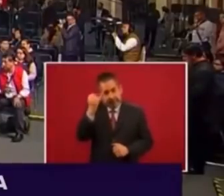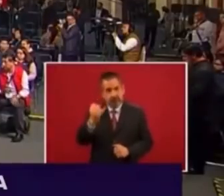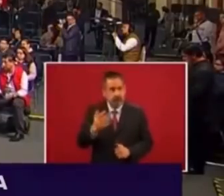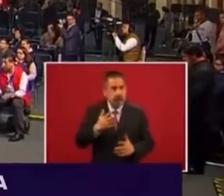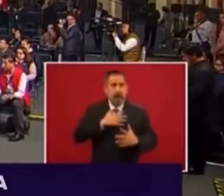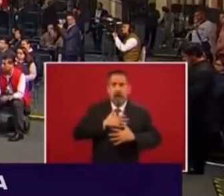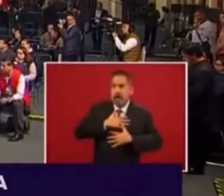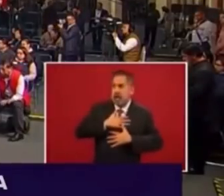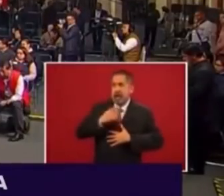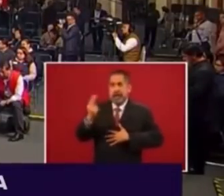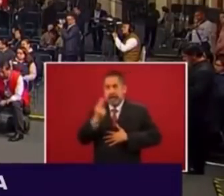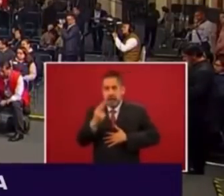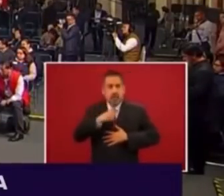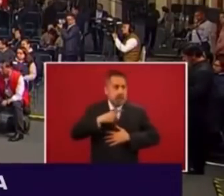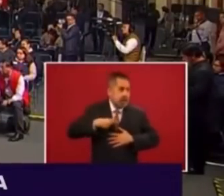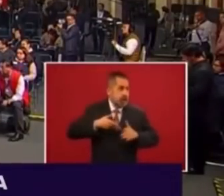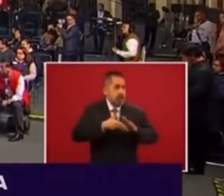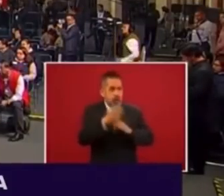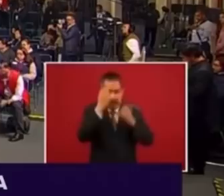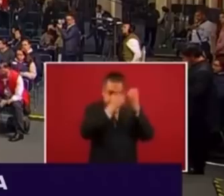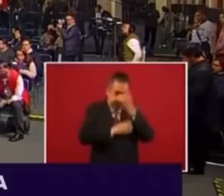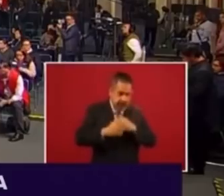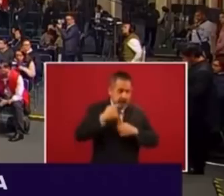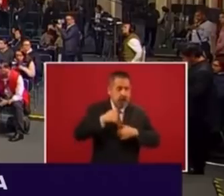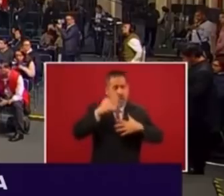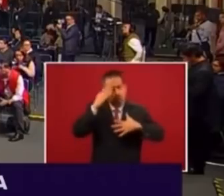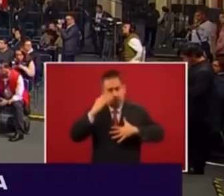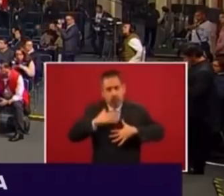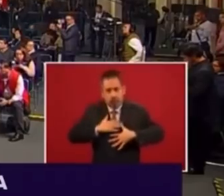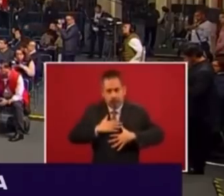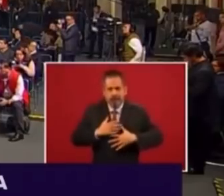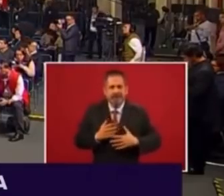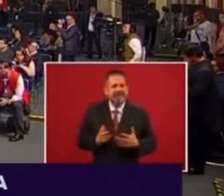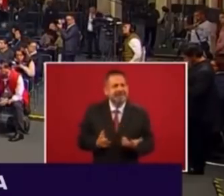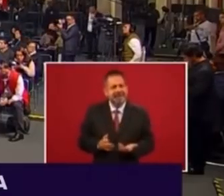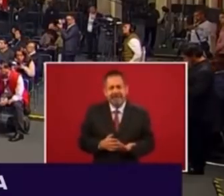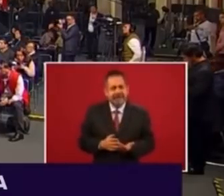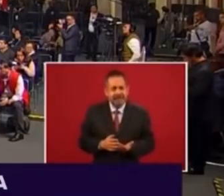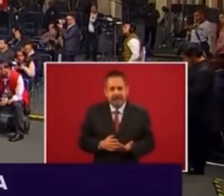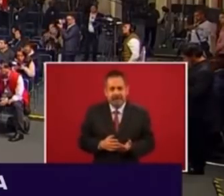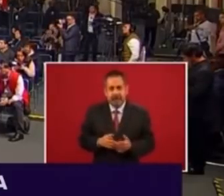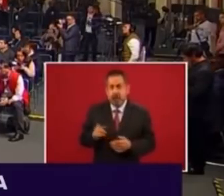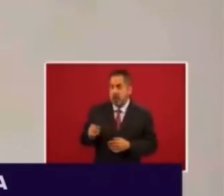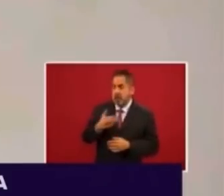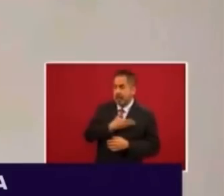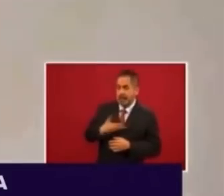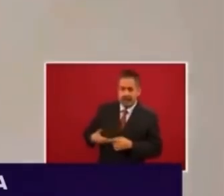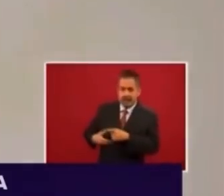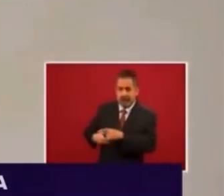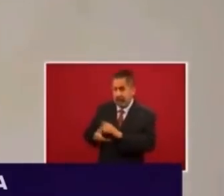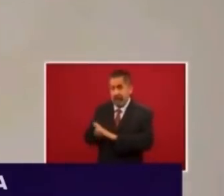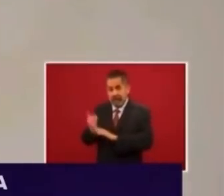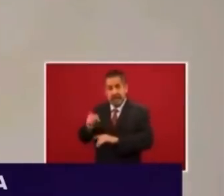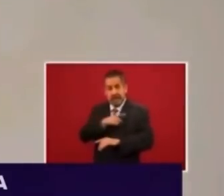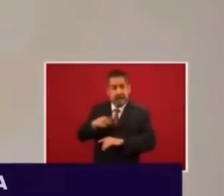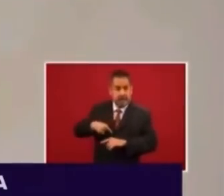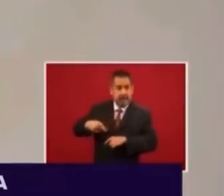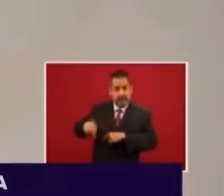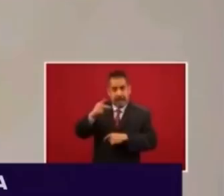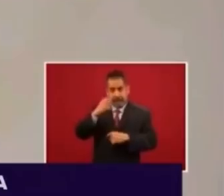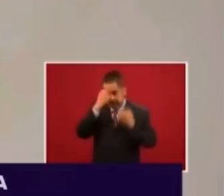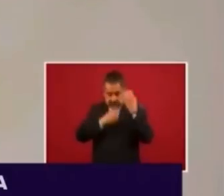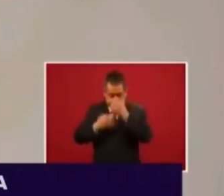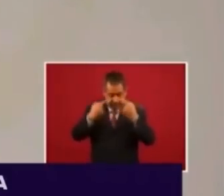enterarnos cuáles son estas vías de comunicación o canales de comunicación alternos en donde